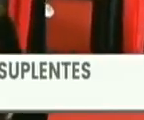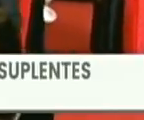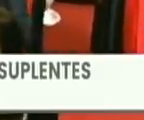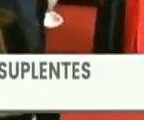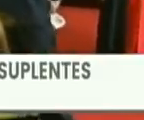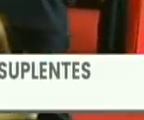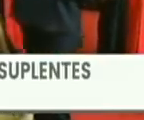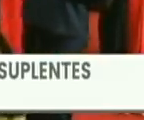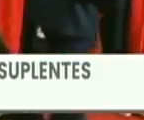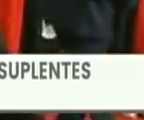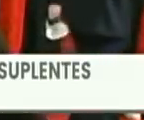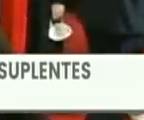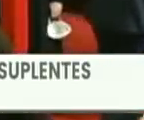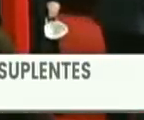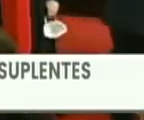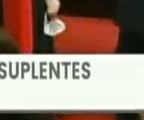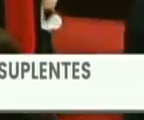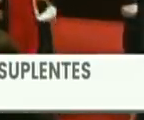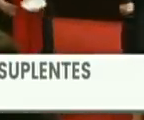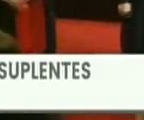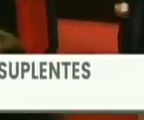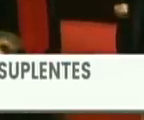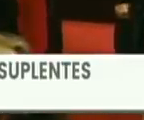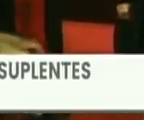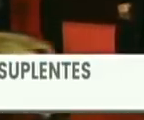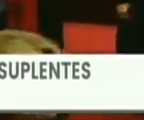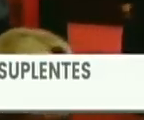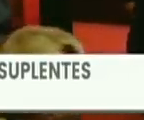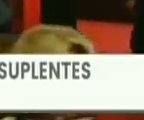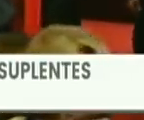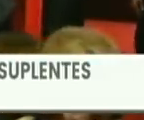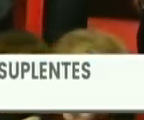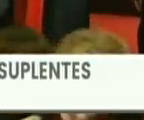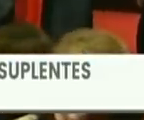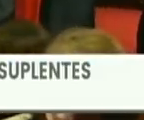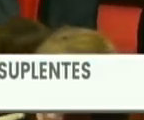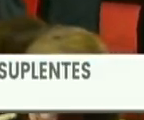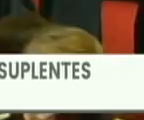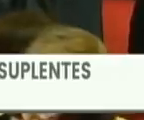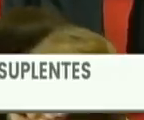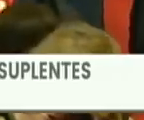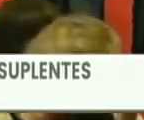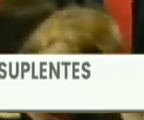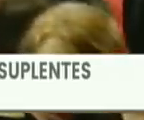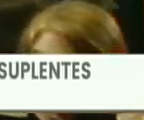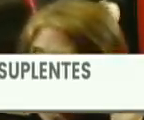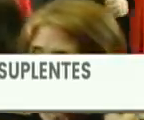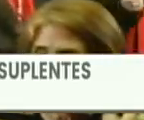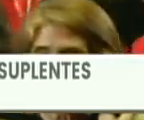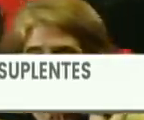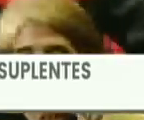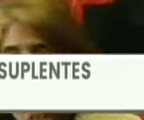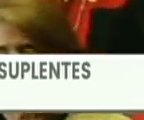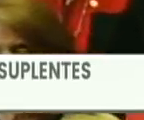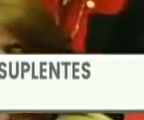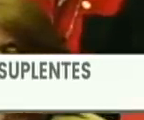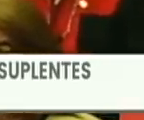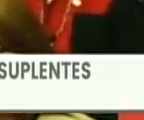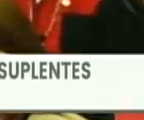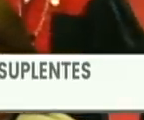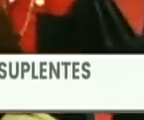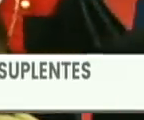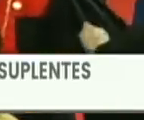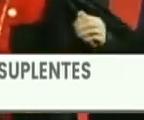La Junta Nacional Electoral la preside la rectora Indira Mayra Alfonso Izaguirre, como rector principal José Luis Gutiérrez Parra y como